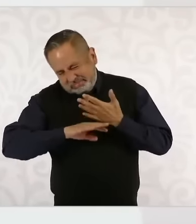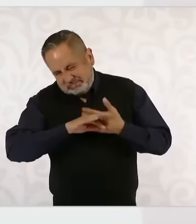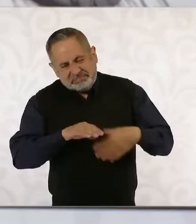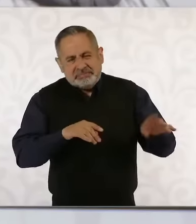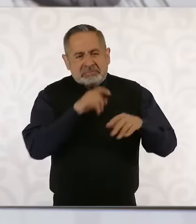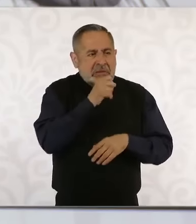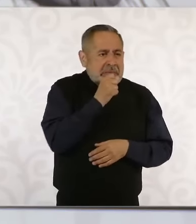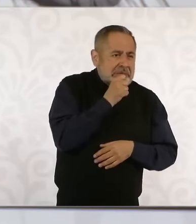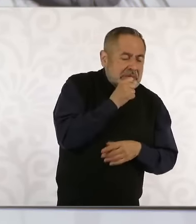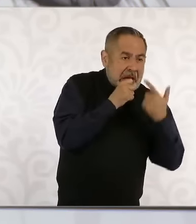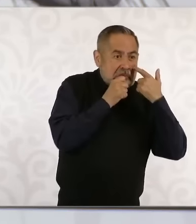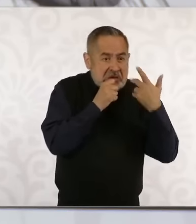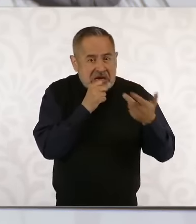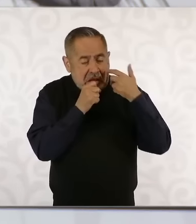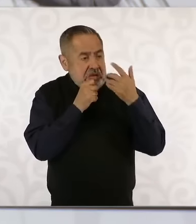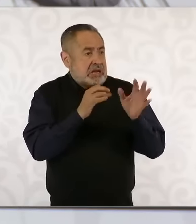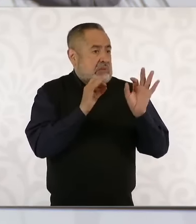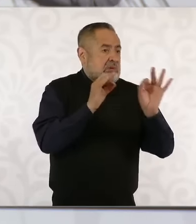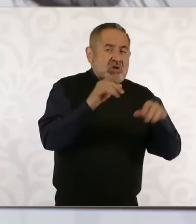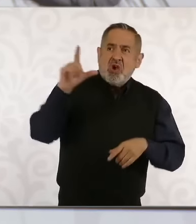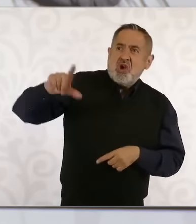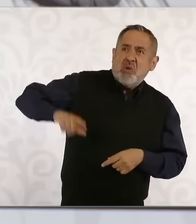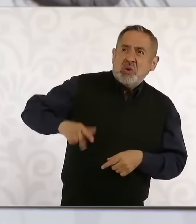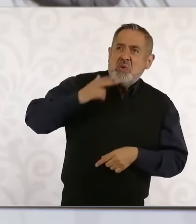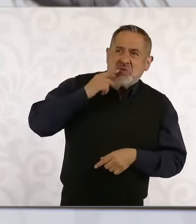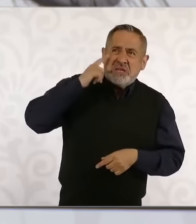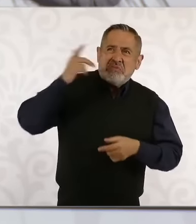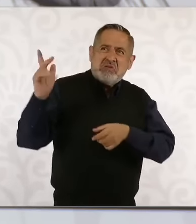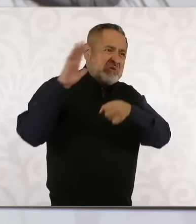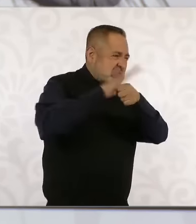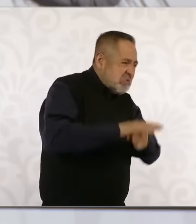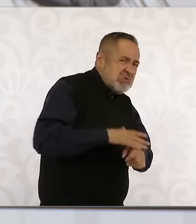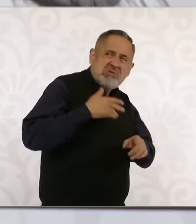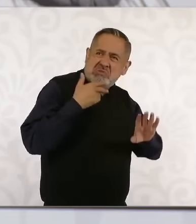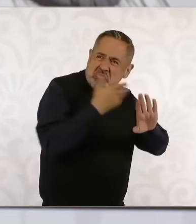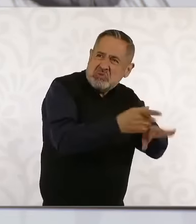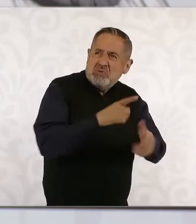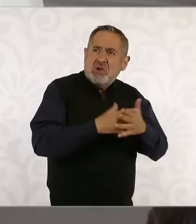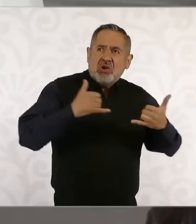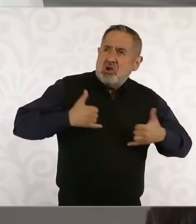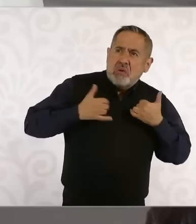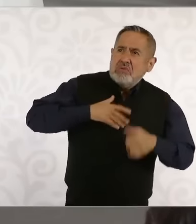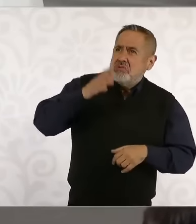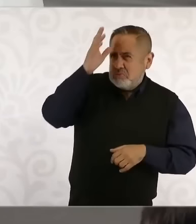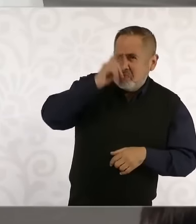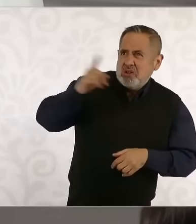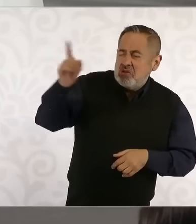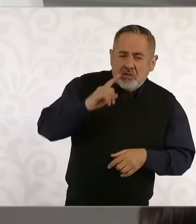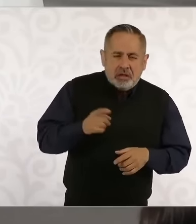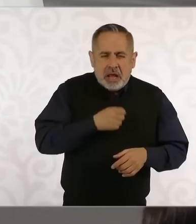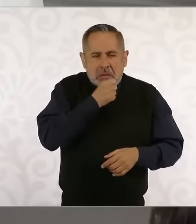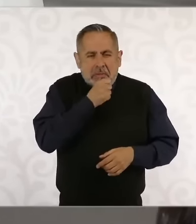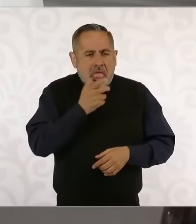generando una idea de, en efecto, el gobierno es represor y los jóvenes no están de acuerdo con el gobierno.